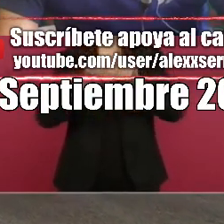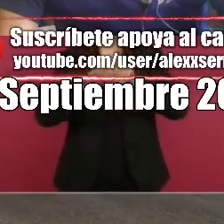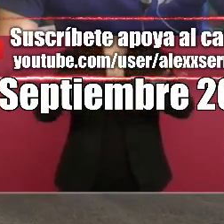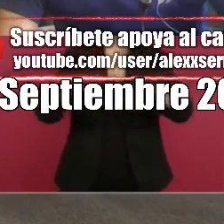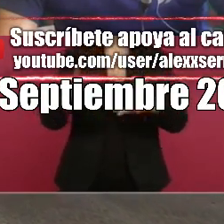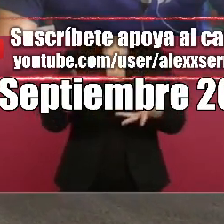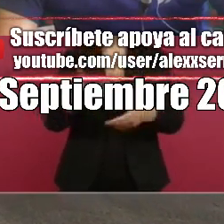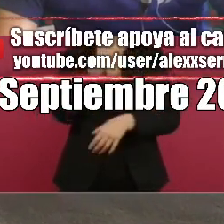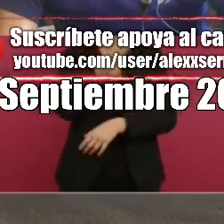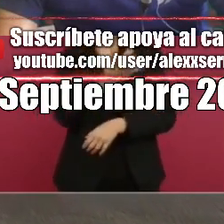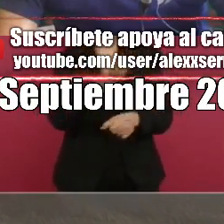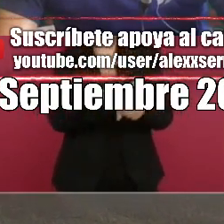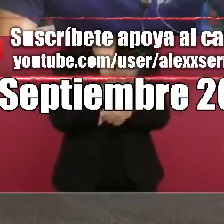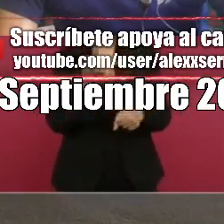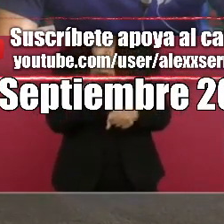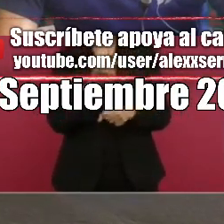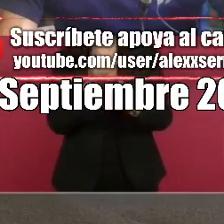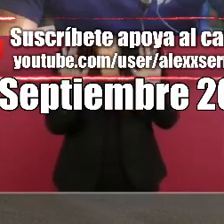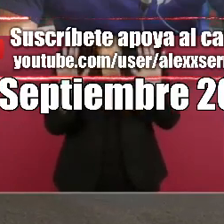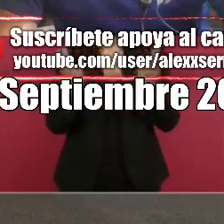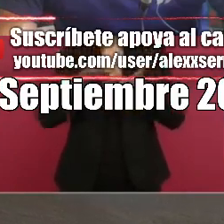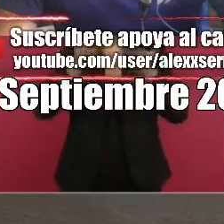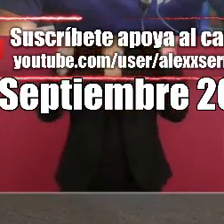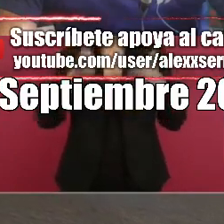se dicen cosas que antes